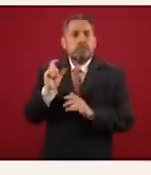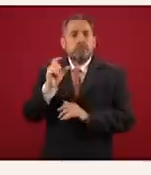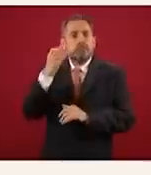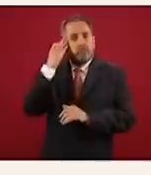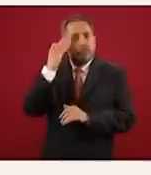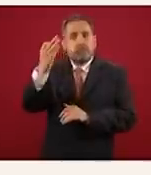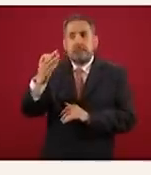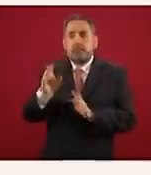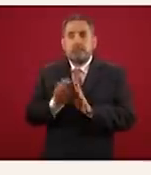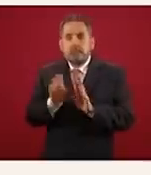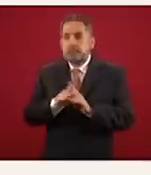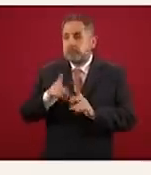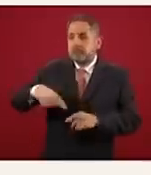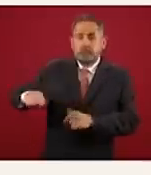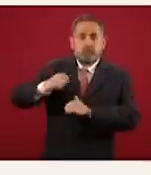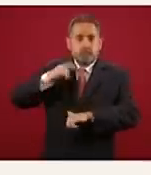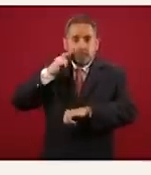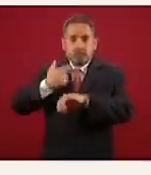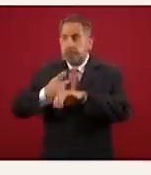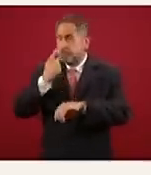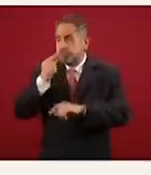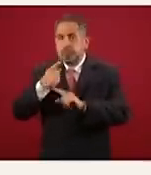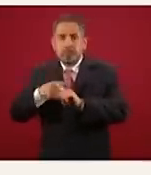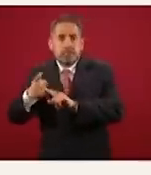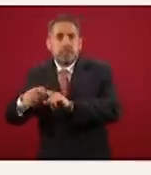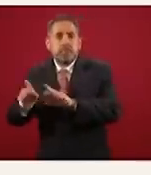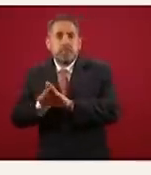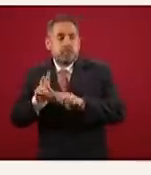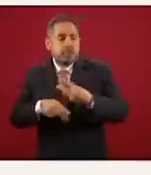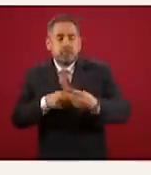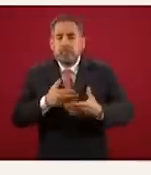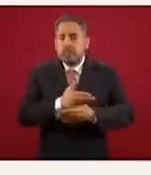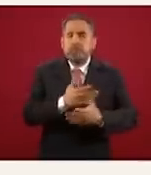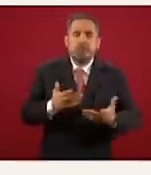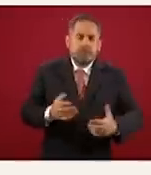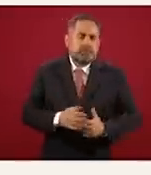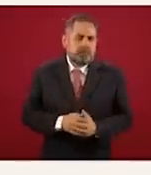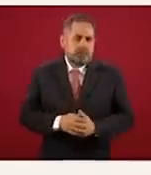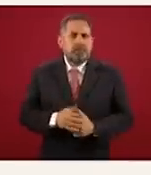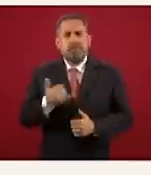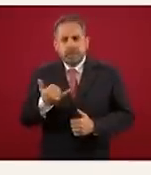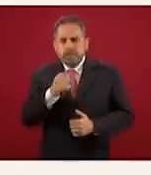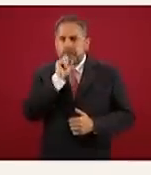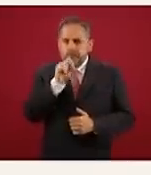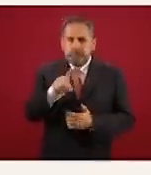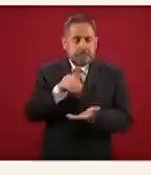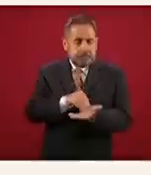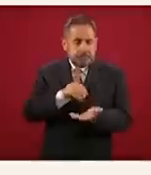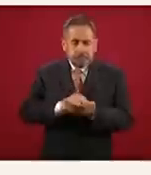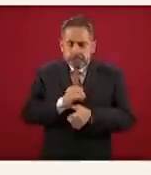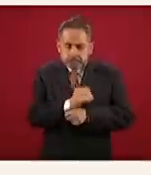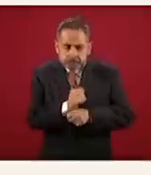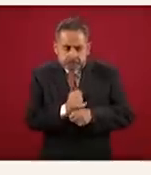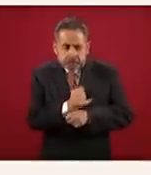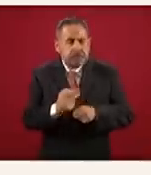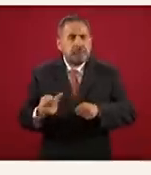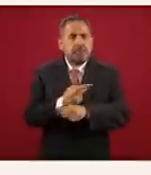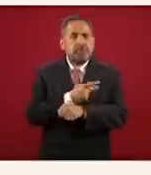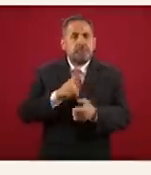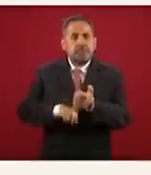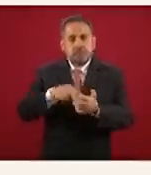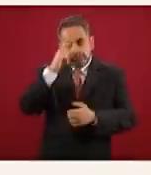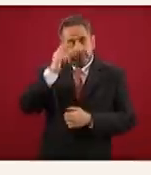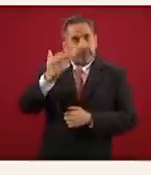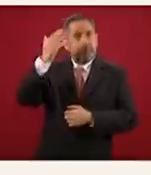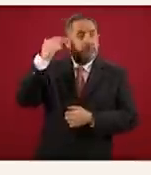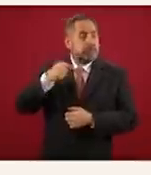la actuación de las autoridades o particulares y continuar con la investigación y resolución de los casos en